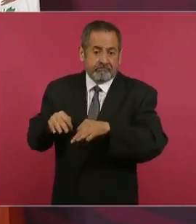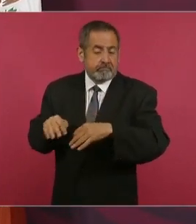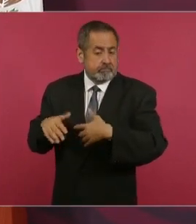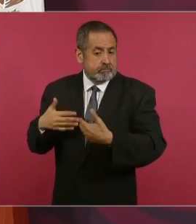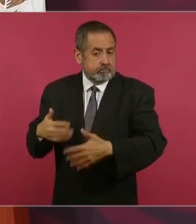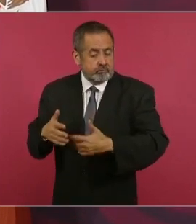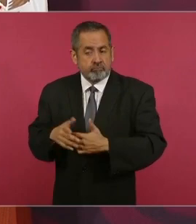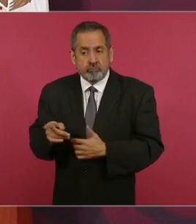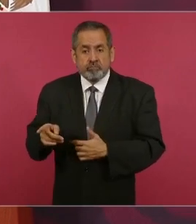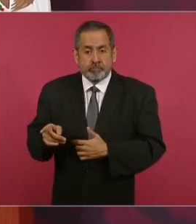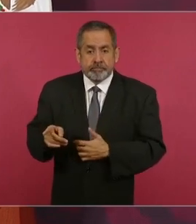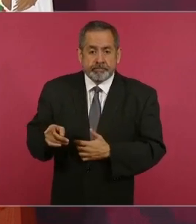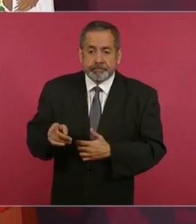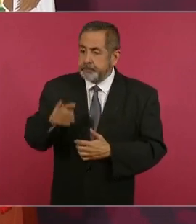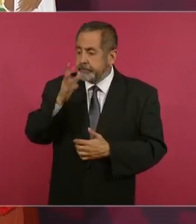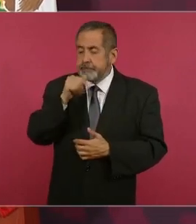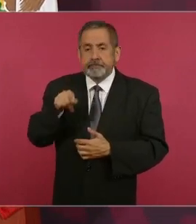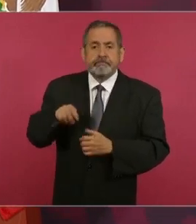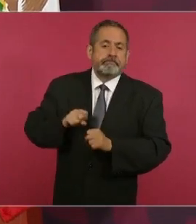No podemos